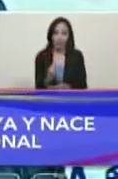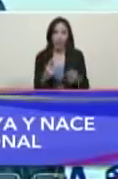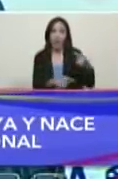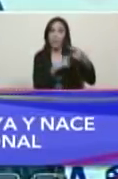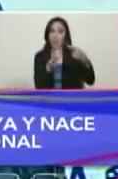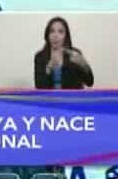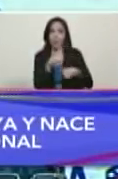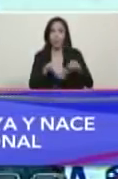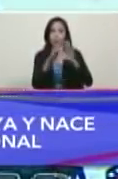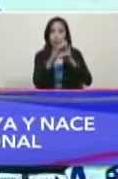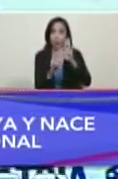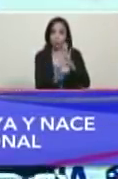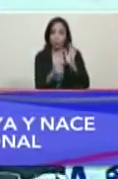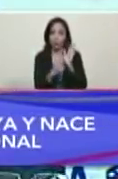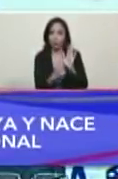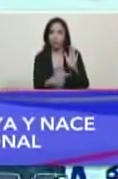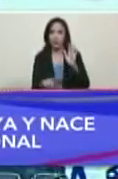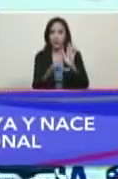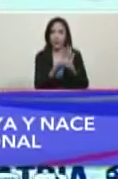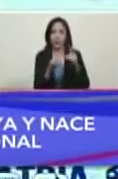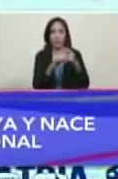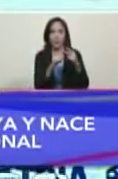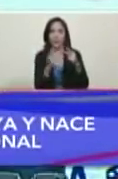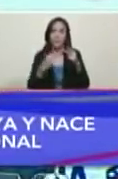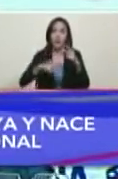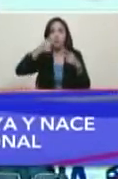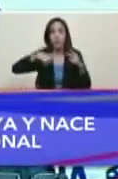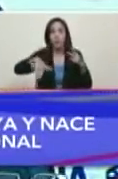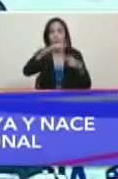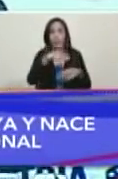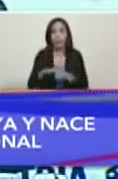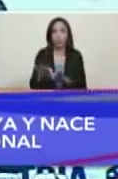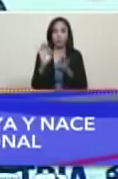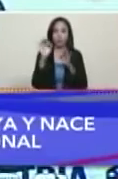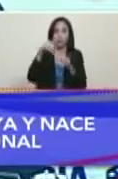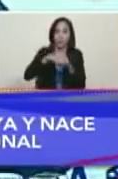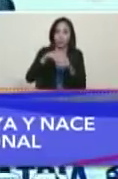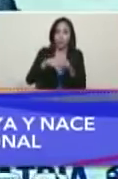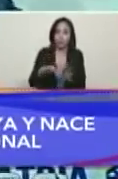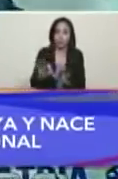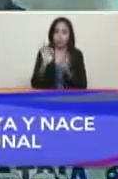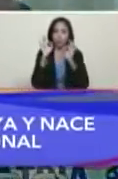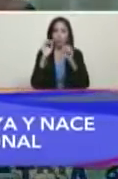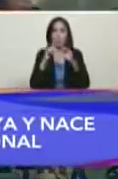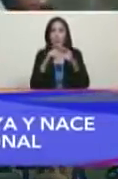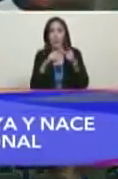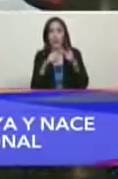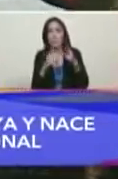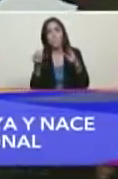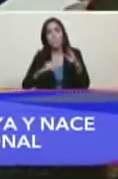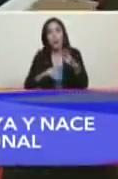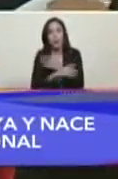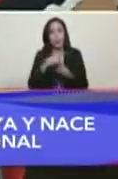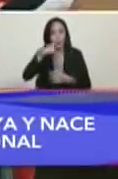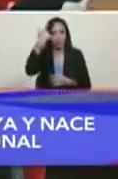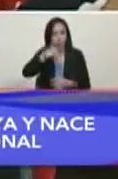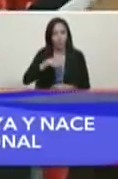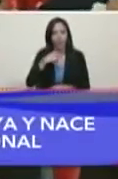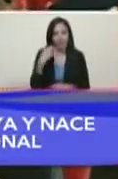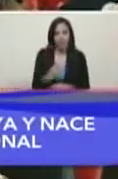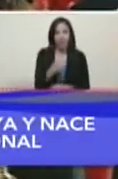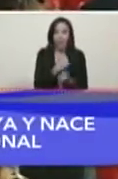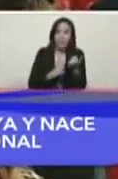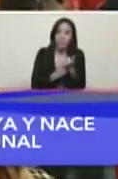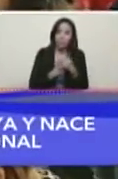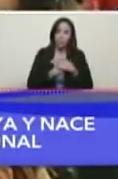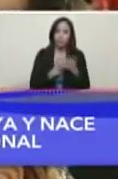es un mandato constitucional, primero porque el pueblo nos eligió, pero además porque somos de verdad, porque estamos con la